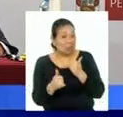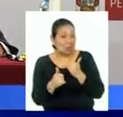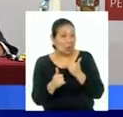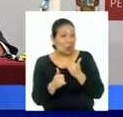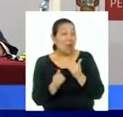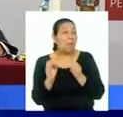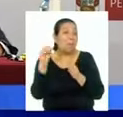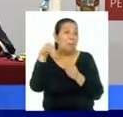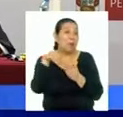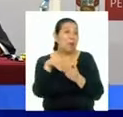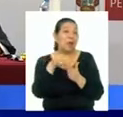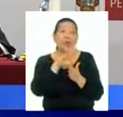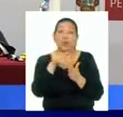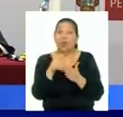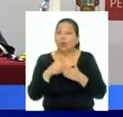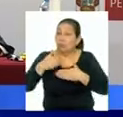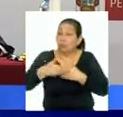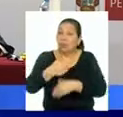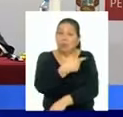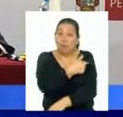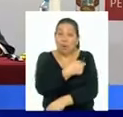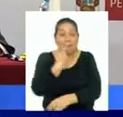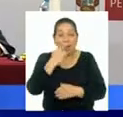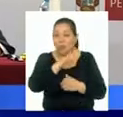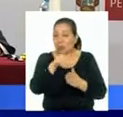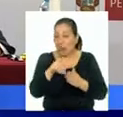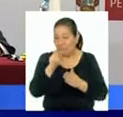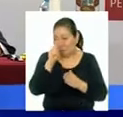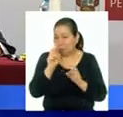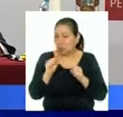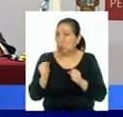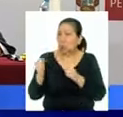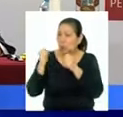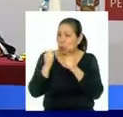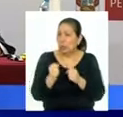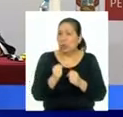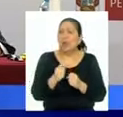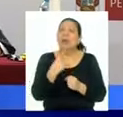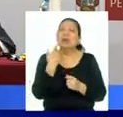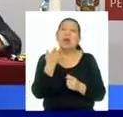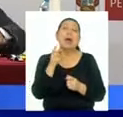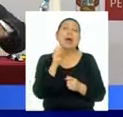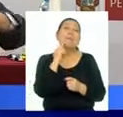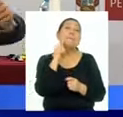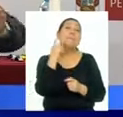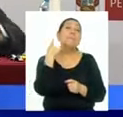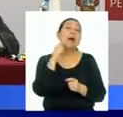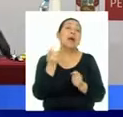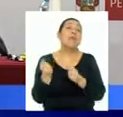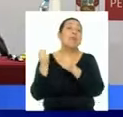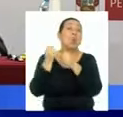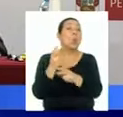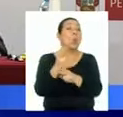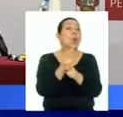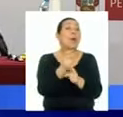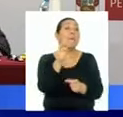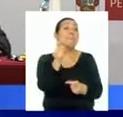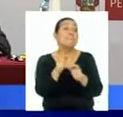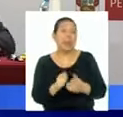es un aporte también para todo el proceso de vacunación del país. Y hemos potenciado el data center de la Policía Nacional para reforzar la seguridad